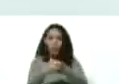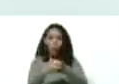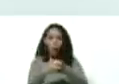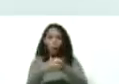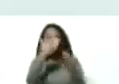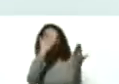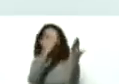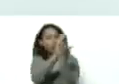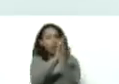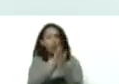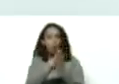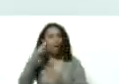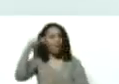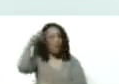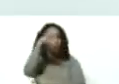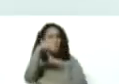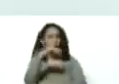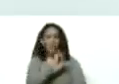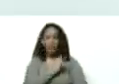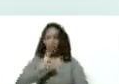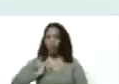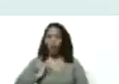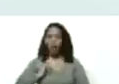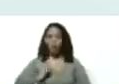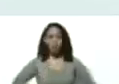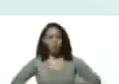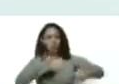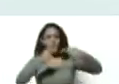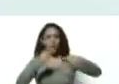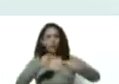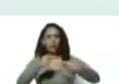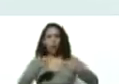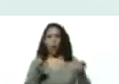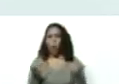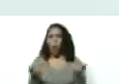enfrentando las visiones individualistas caudillescas,